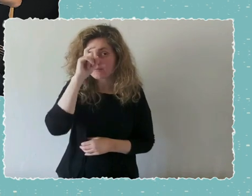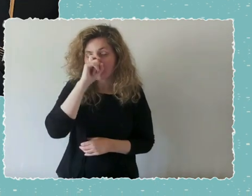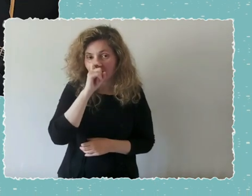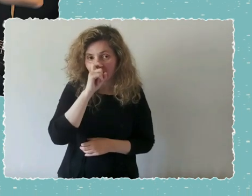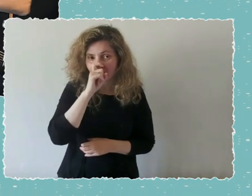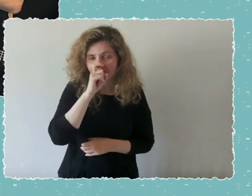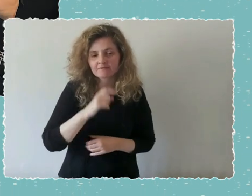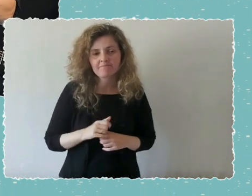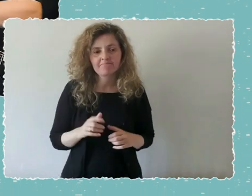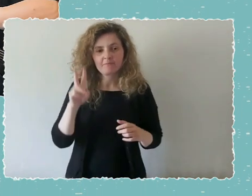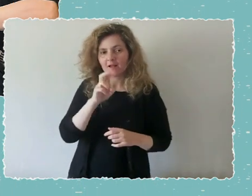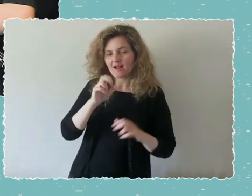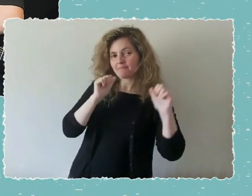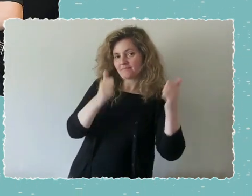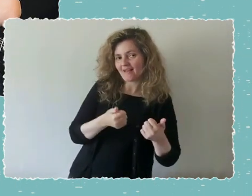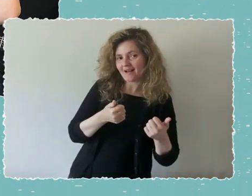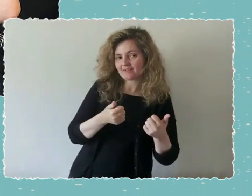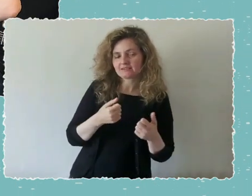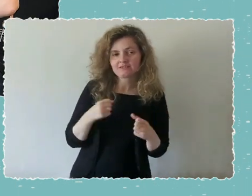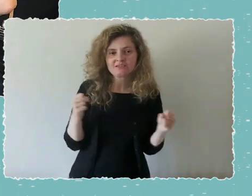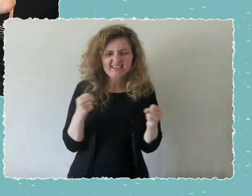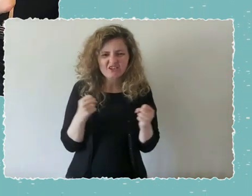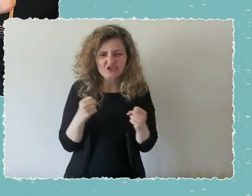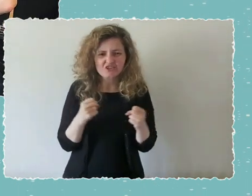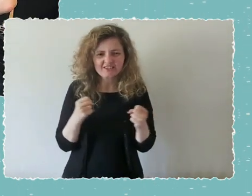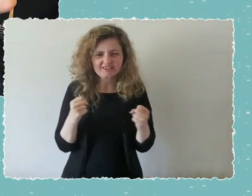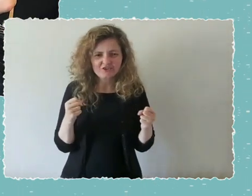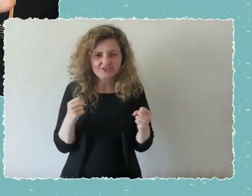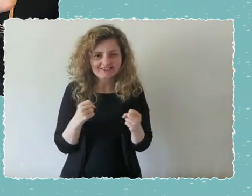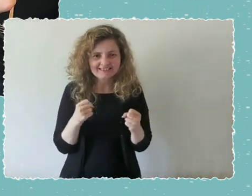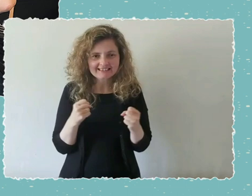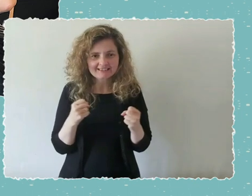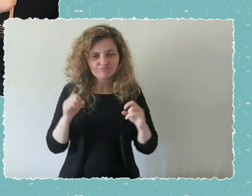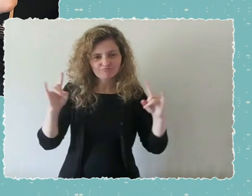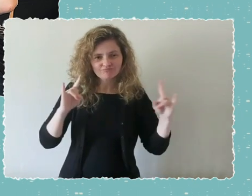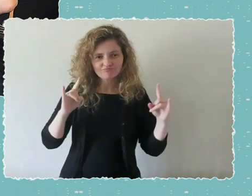vale, vale, empezamos. Veña. Tensión, tensión, tensión.